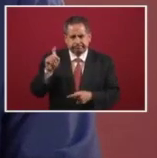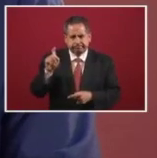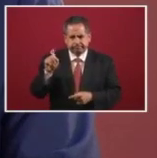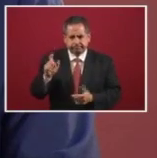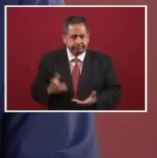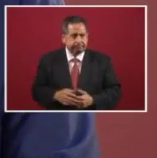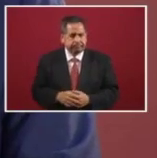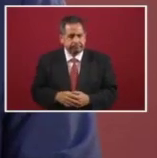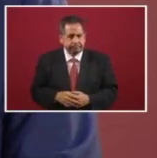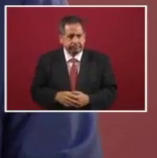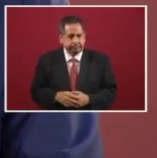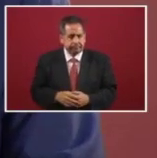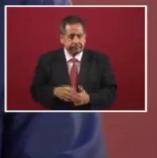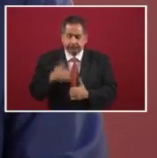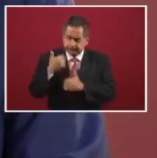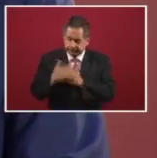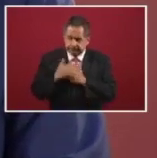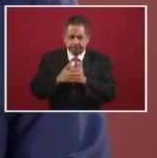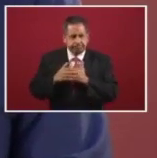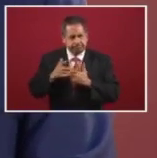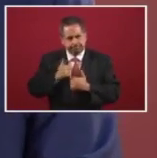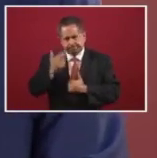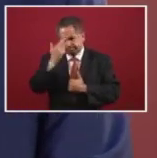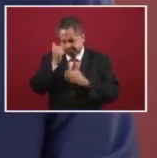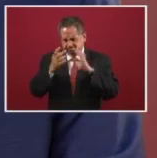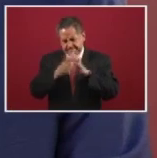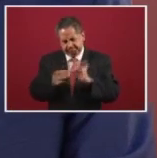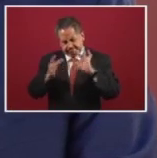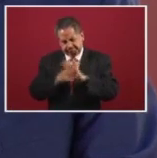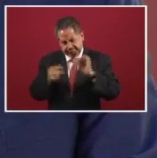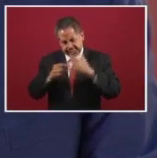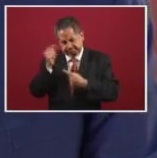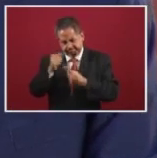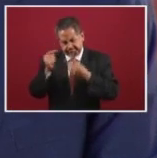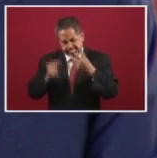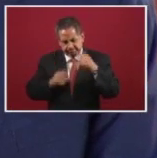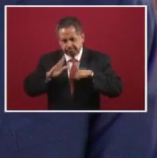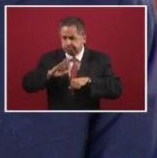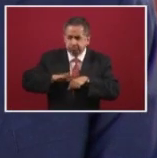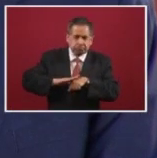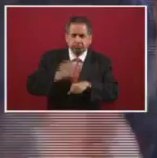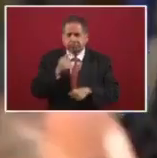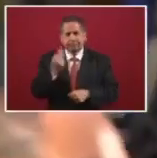argumentar, a profundizar sobre el tema.